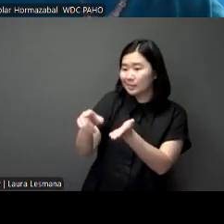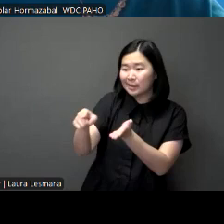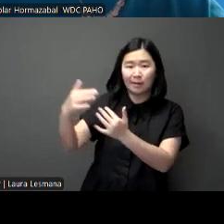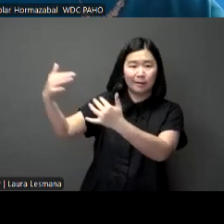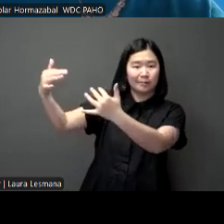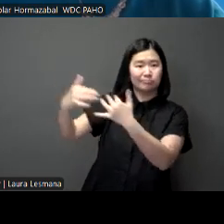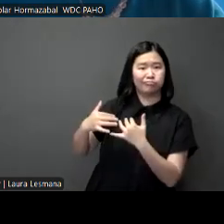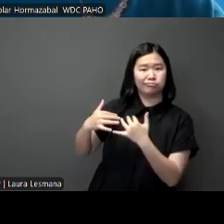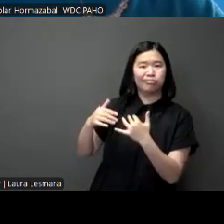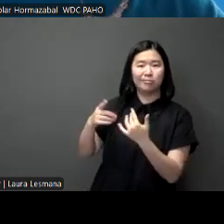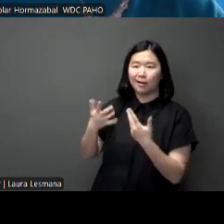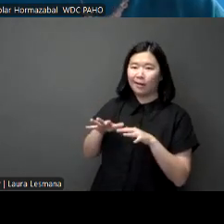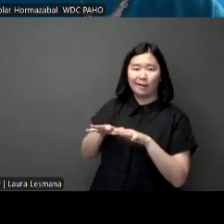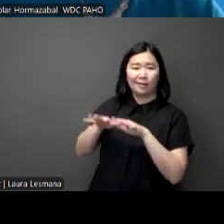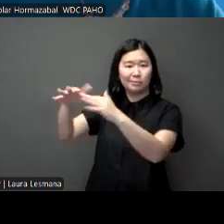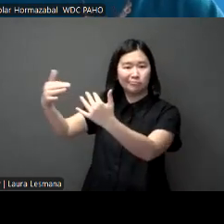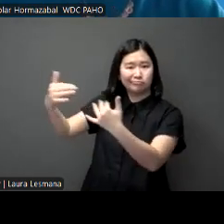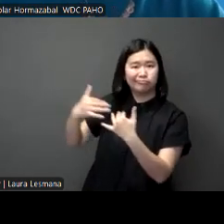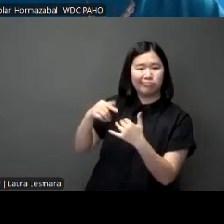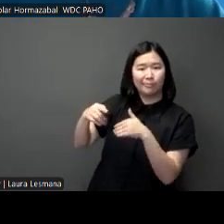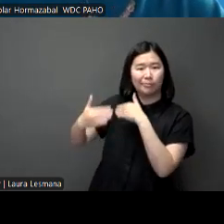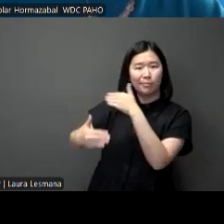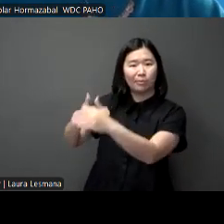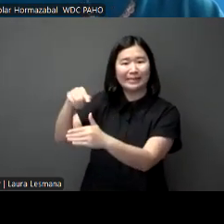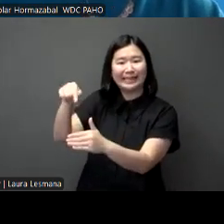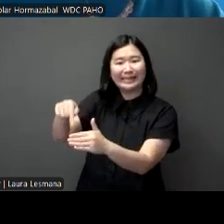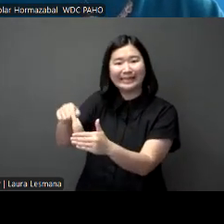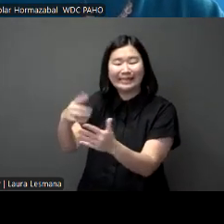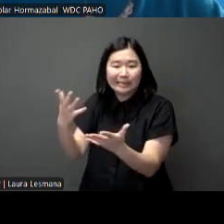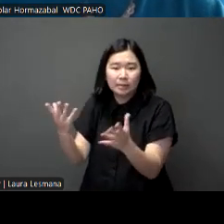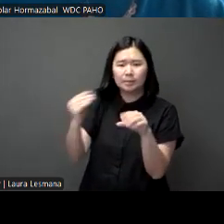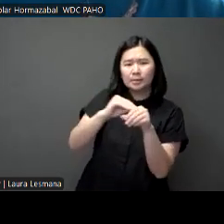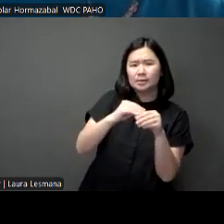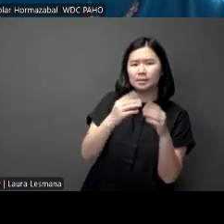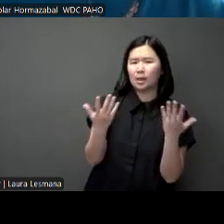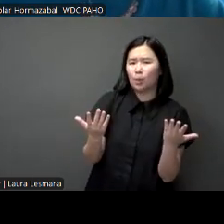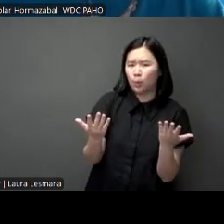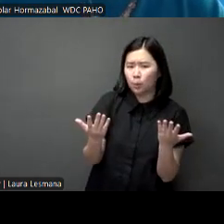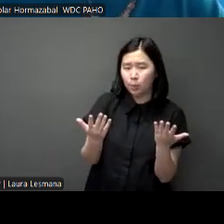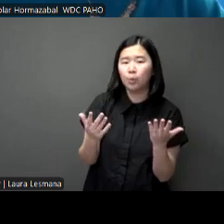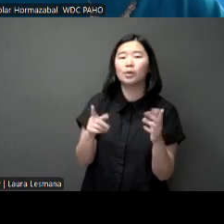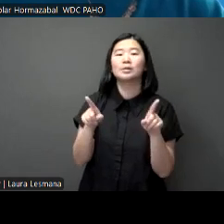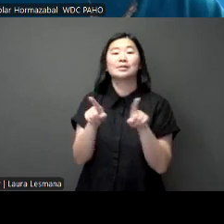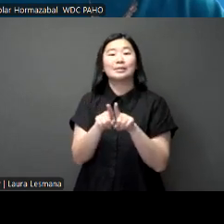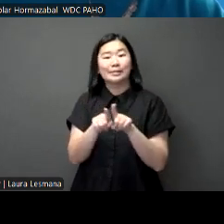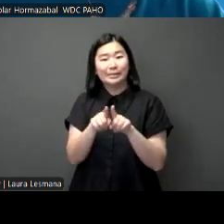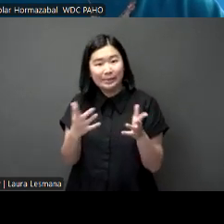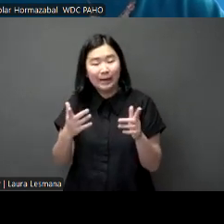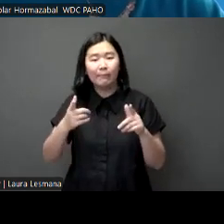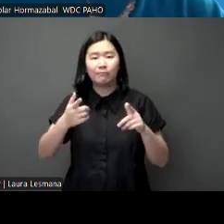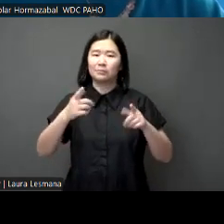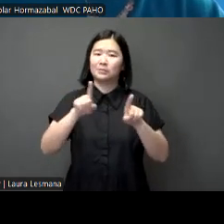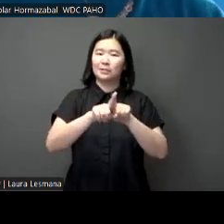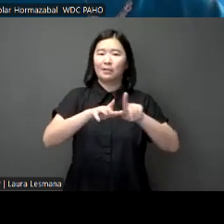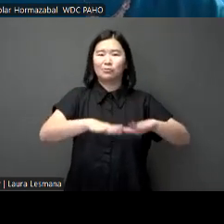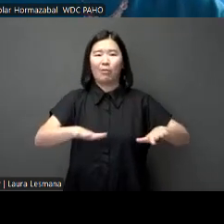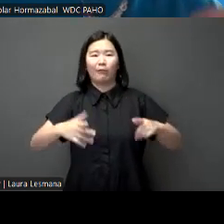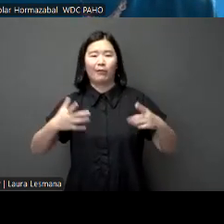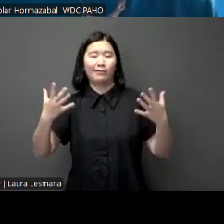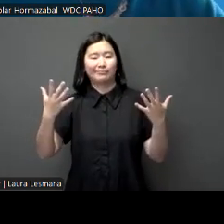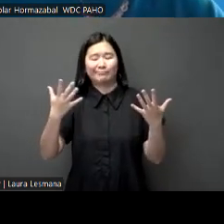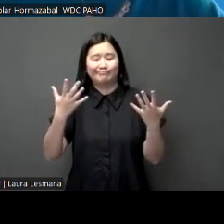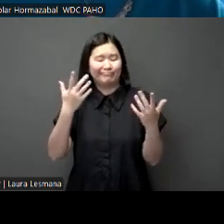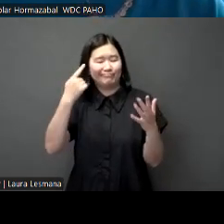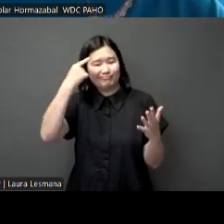clave en que se había que reforzar y replantear, ¿no? Y como cuando analizamos enfermedades respiratorias en personas mayores, ¿cierto? Se planteaba